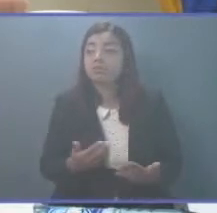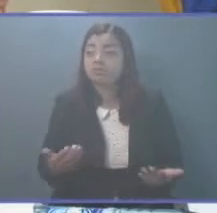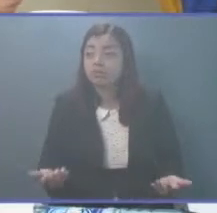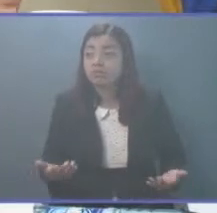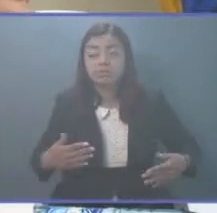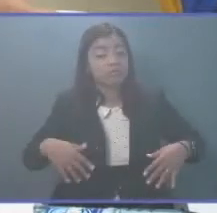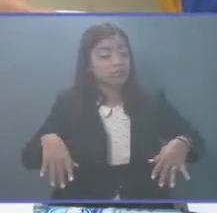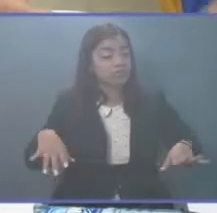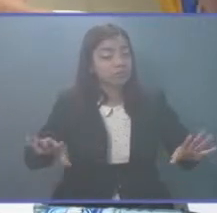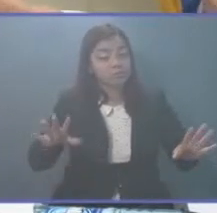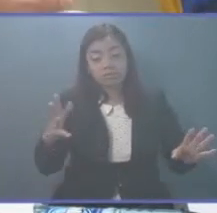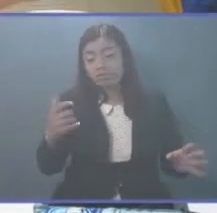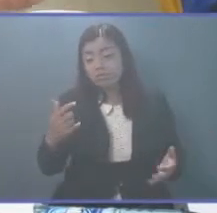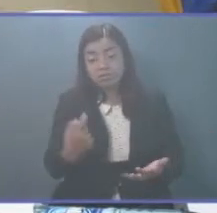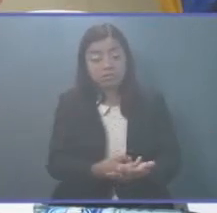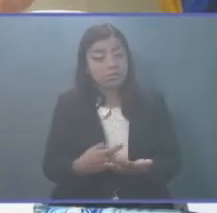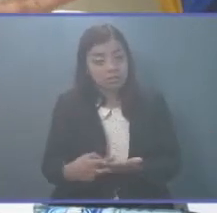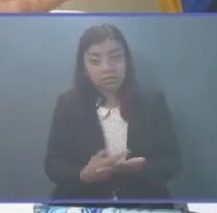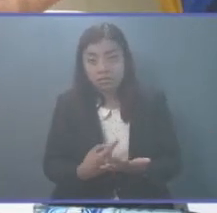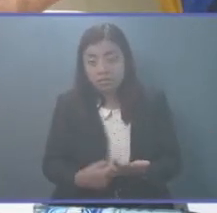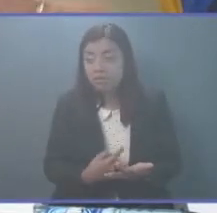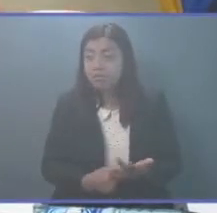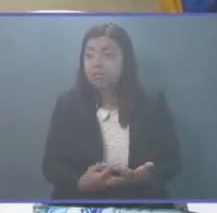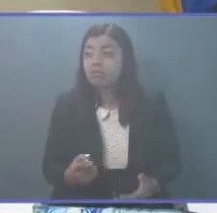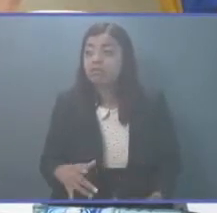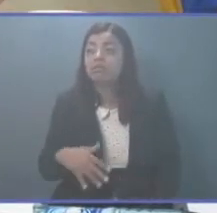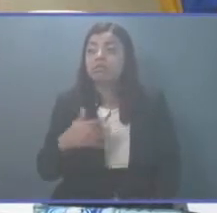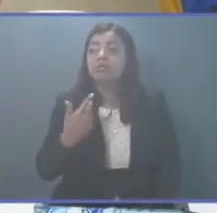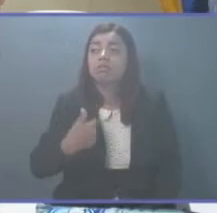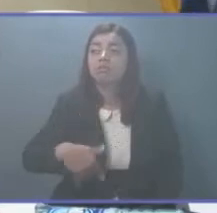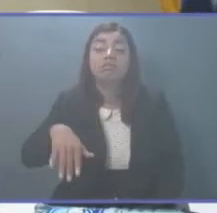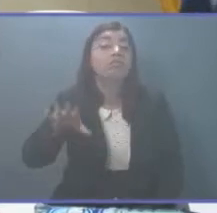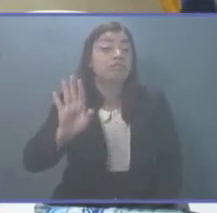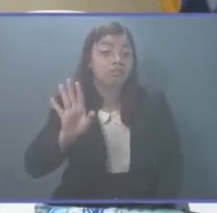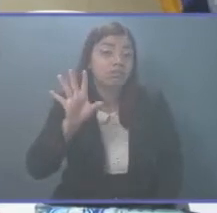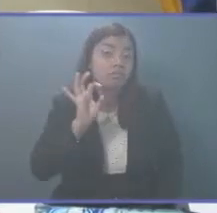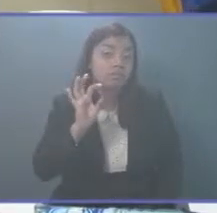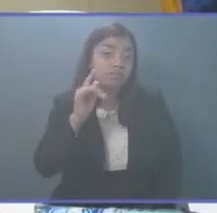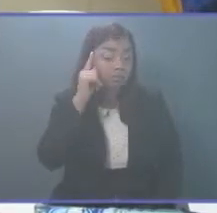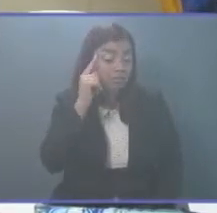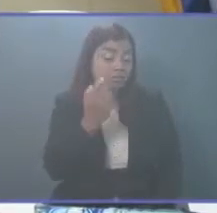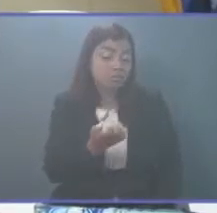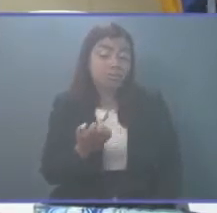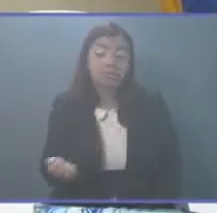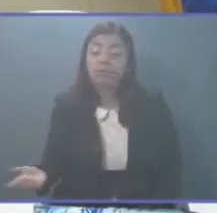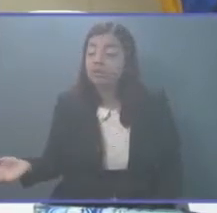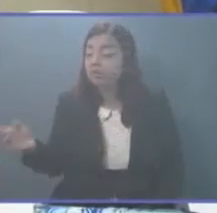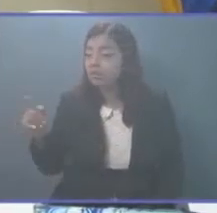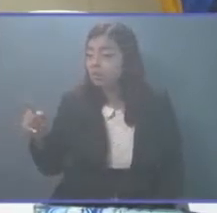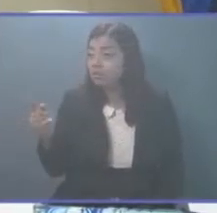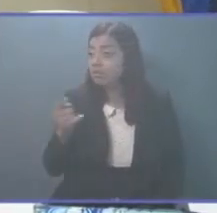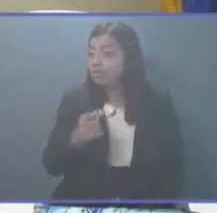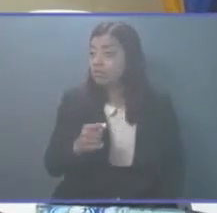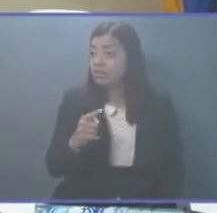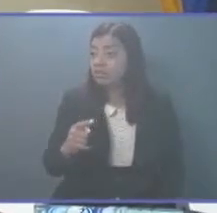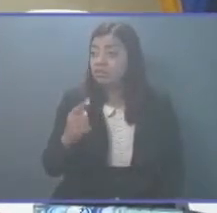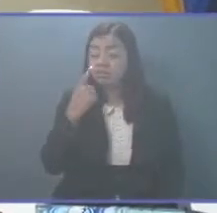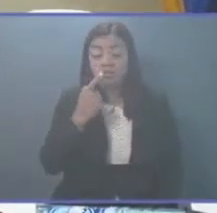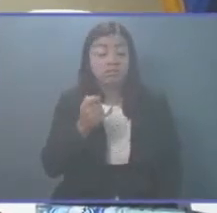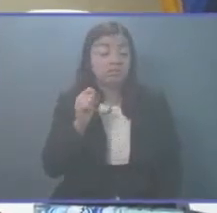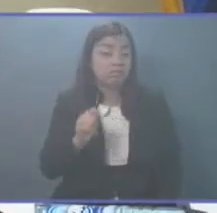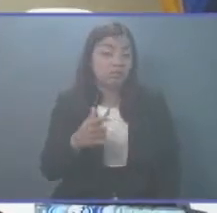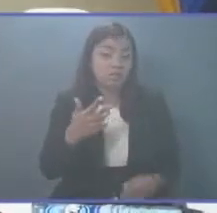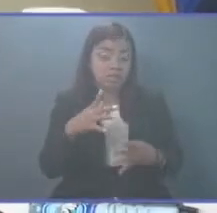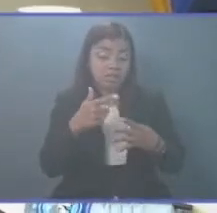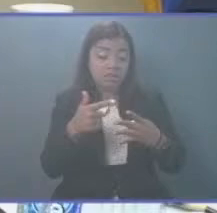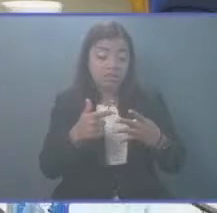yo no quiero complicar la discusión, pero ese podría ser algún elemento, pues. Solo le voy a dar algo que podría, ya está en la